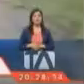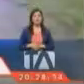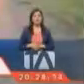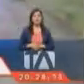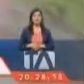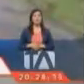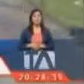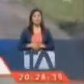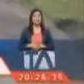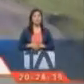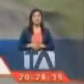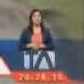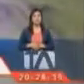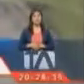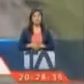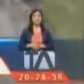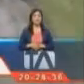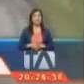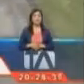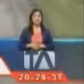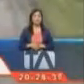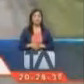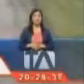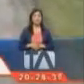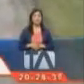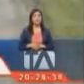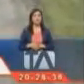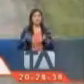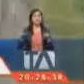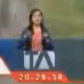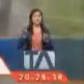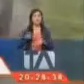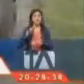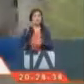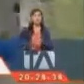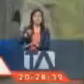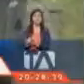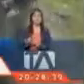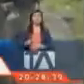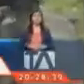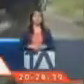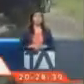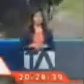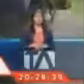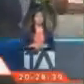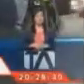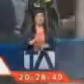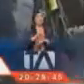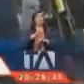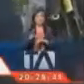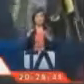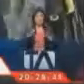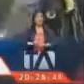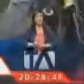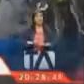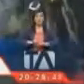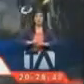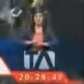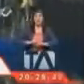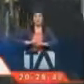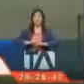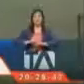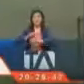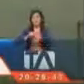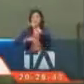pasado algunas horas que la nave había sido siniestrada no era informado más temprano tenían más posibilidades